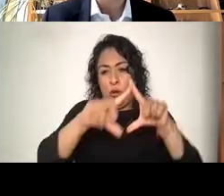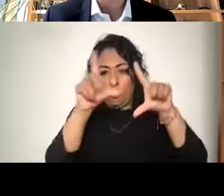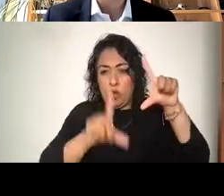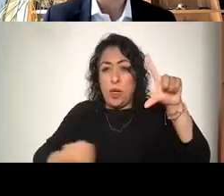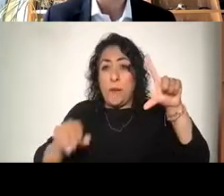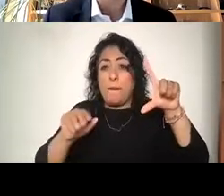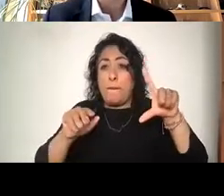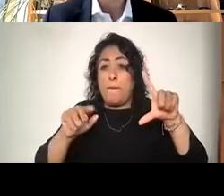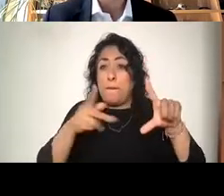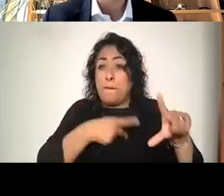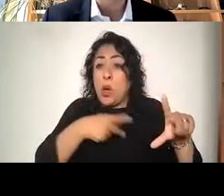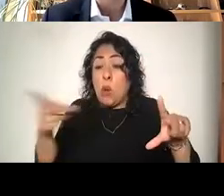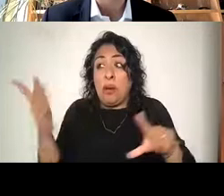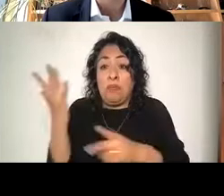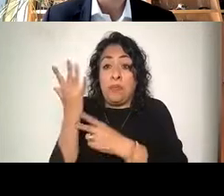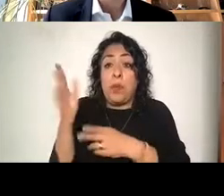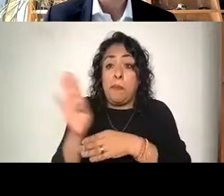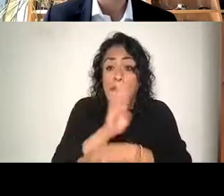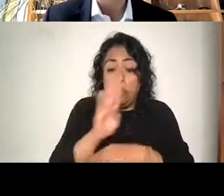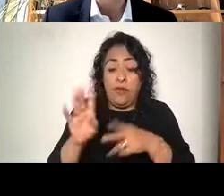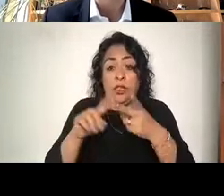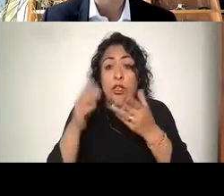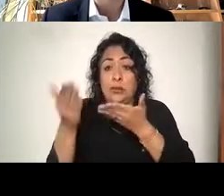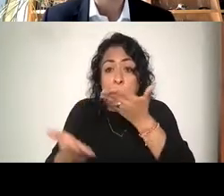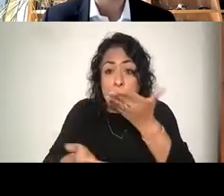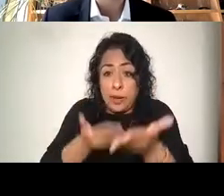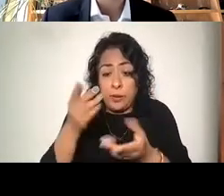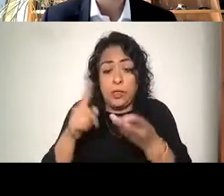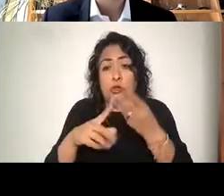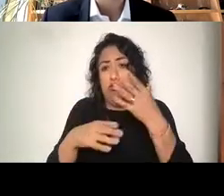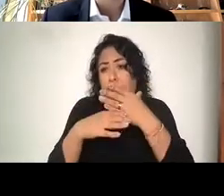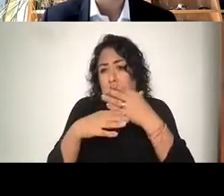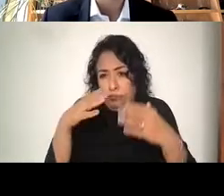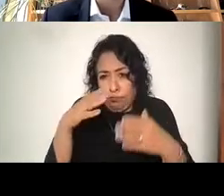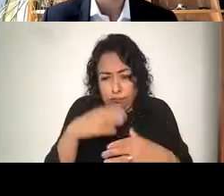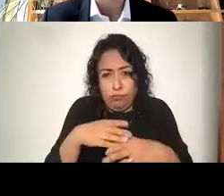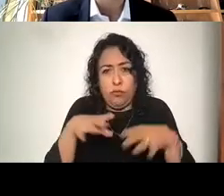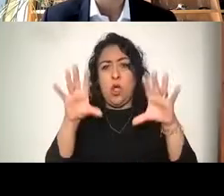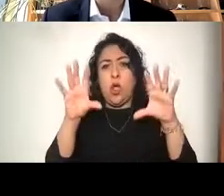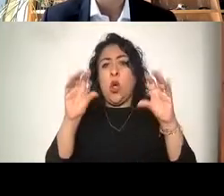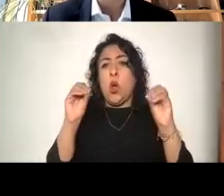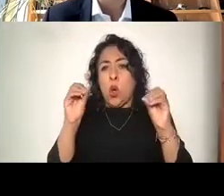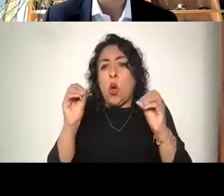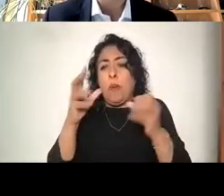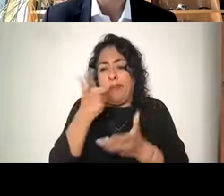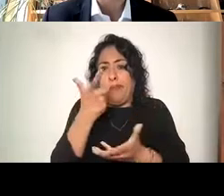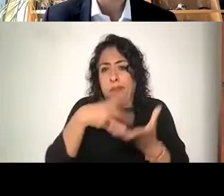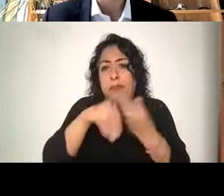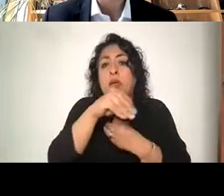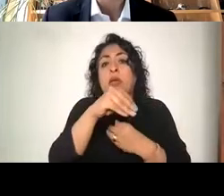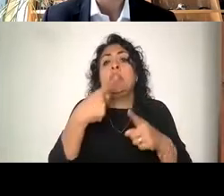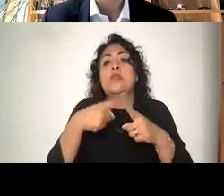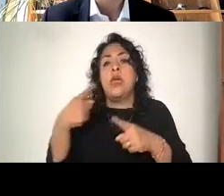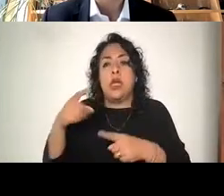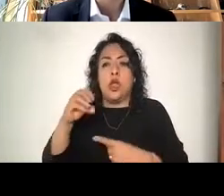recibe beneficios, servicios, bienes o transferencias financieras de las organizaciones de